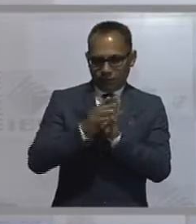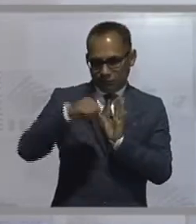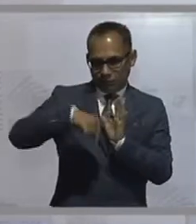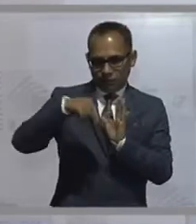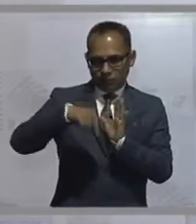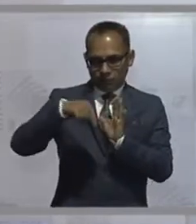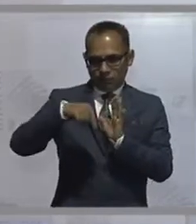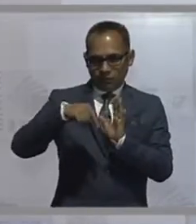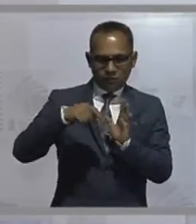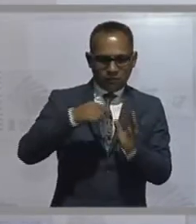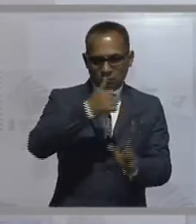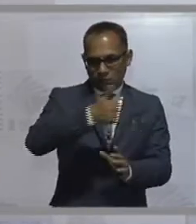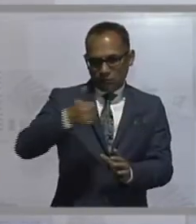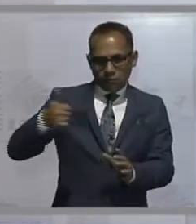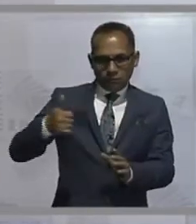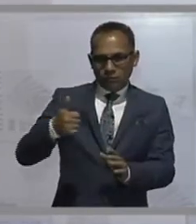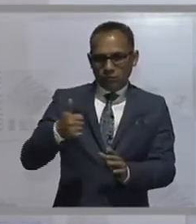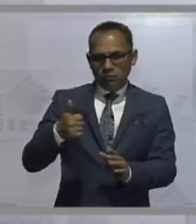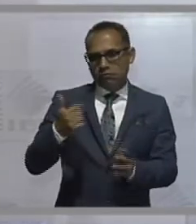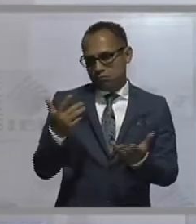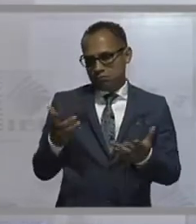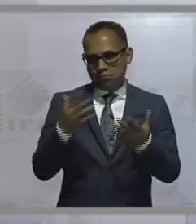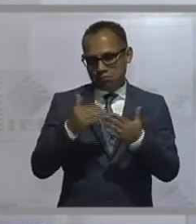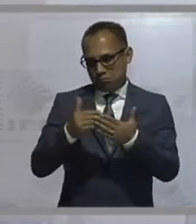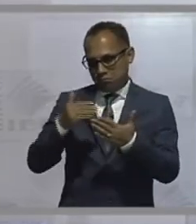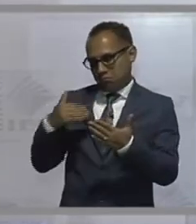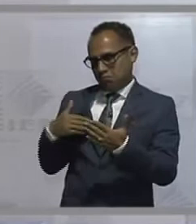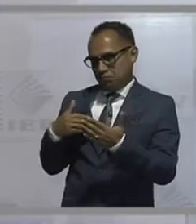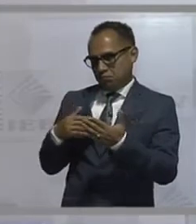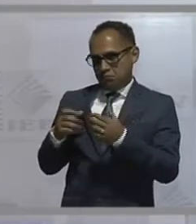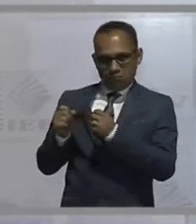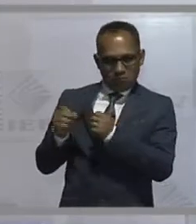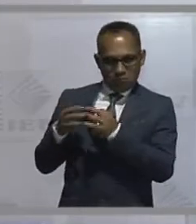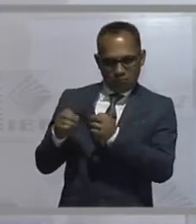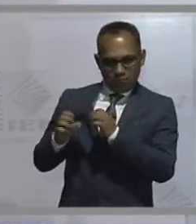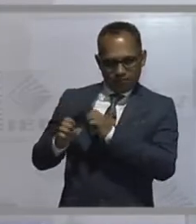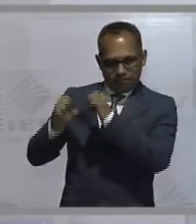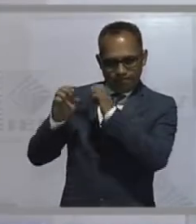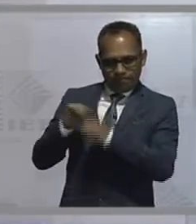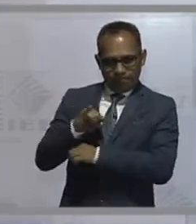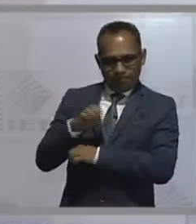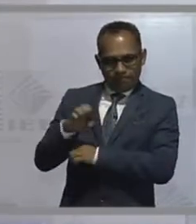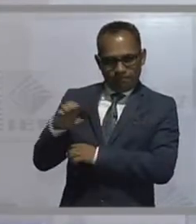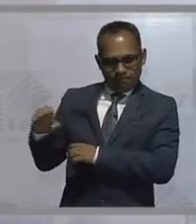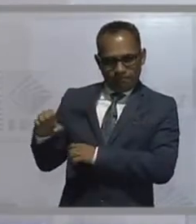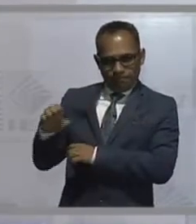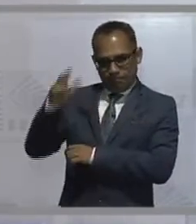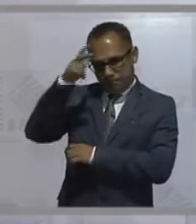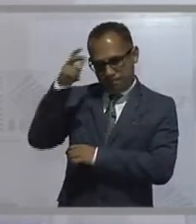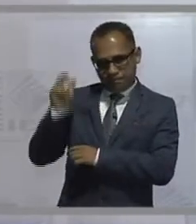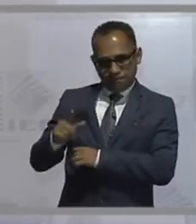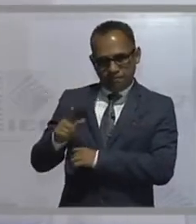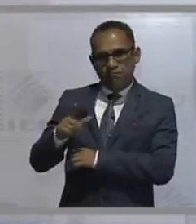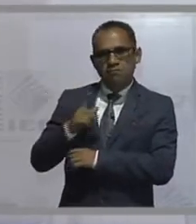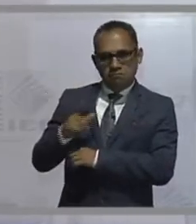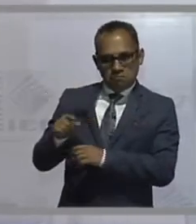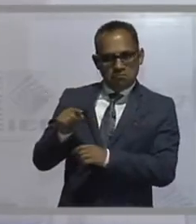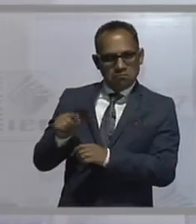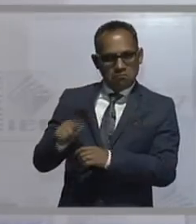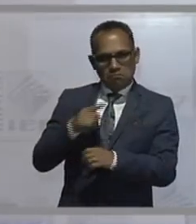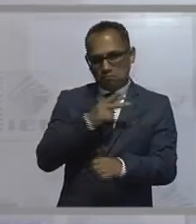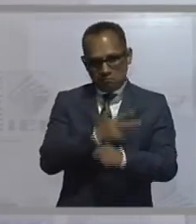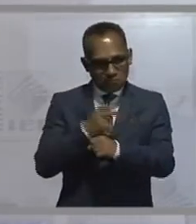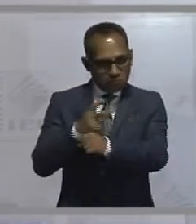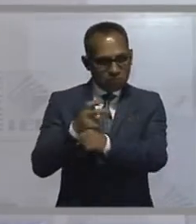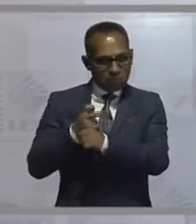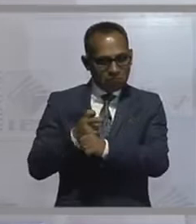y los candidatos fueron previamente son sorteados en las instalaciones del instituto estatal electoral hidalgo y es preciso mencionar que